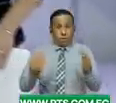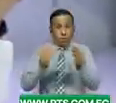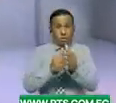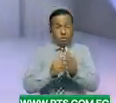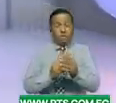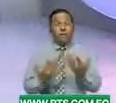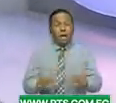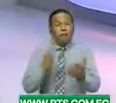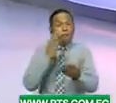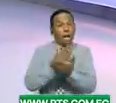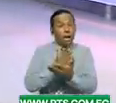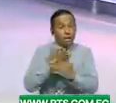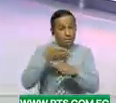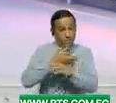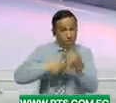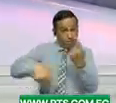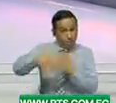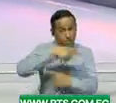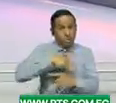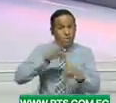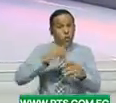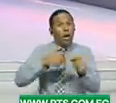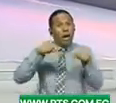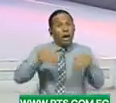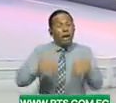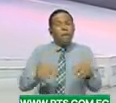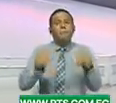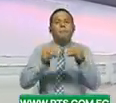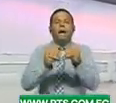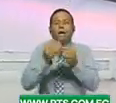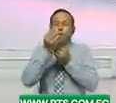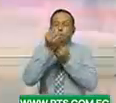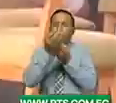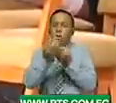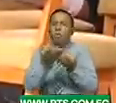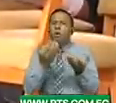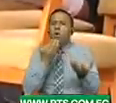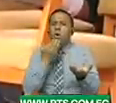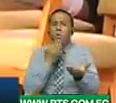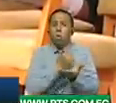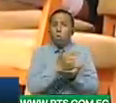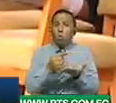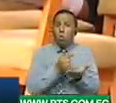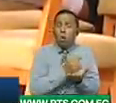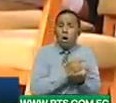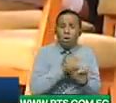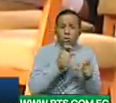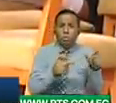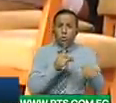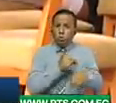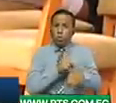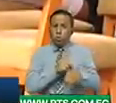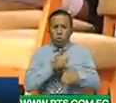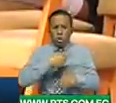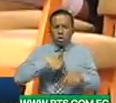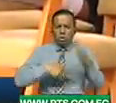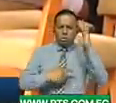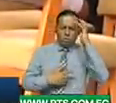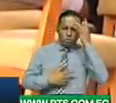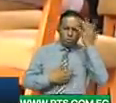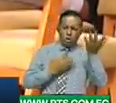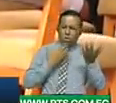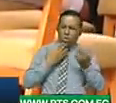Hola amigos, pero no cambien de canal porque al volver les contaremos que médicos del Guayas muestran su preocupación ante el fin